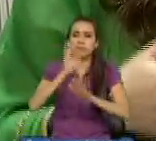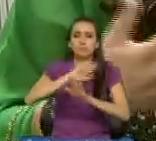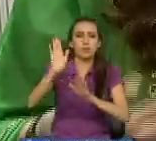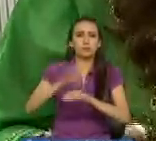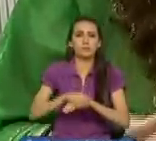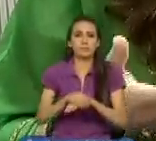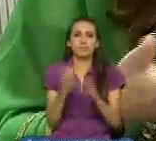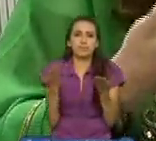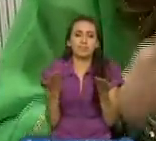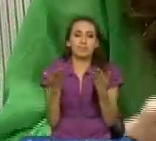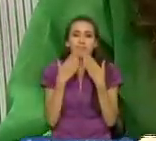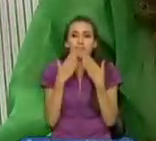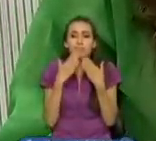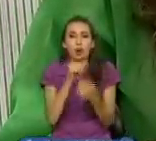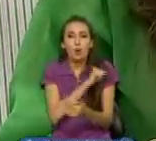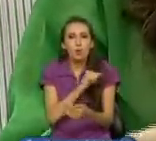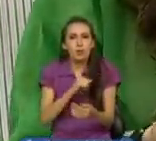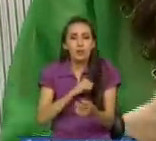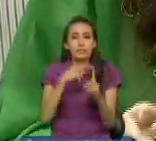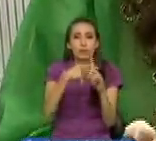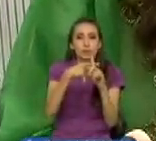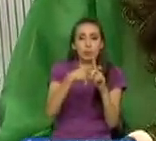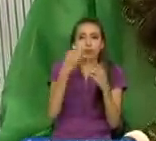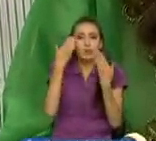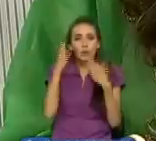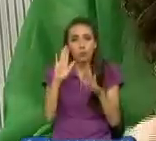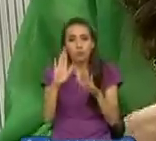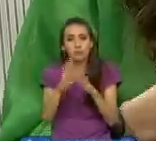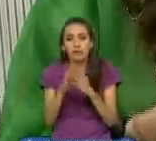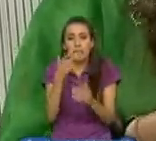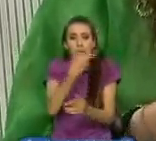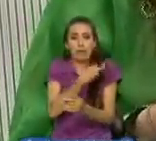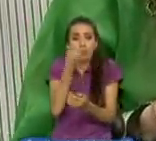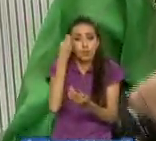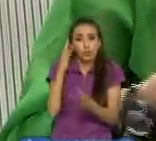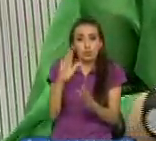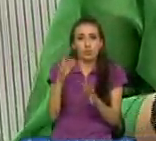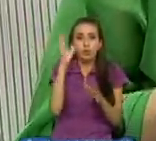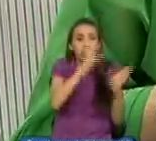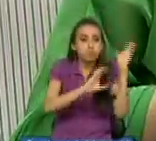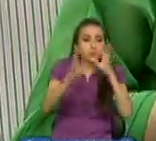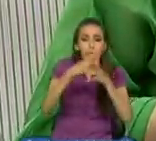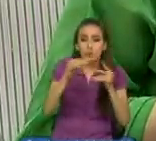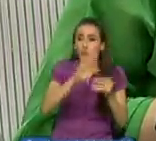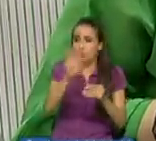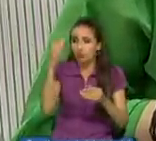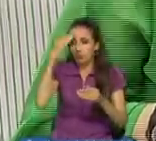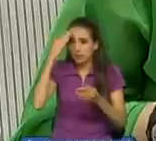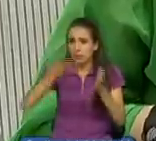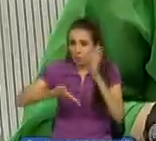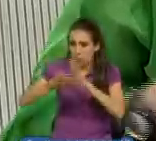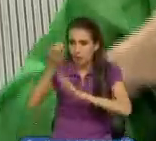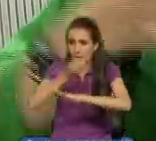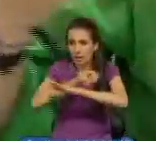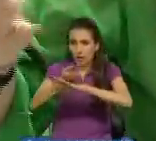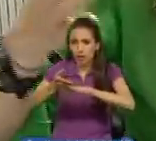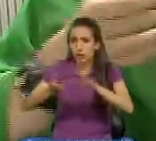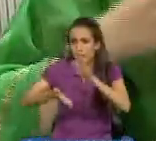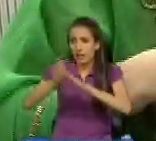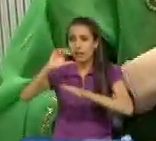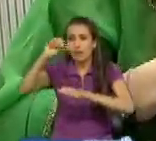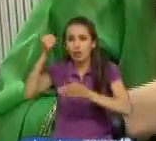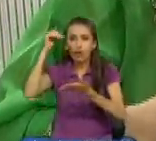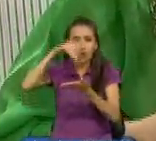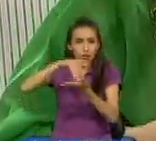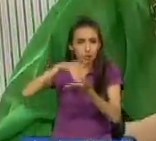de Incluso si no llega uno a tener la vacuna que no debe llegar a pasar buscar una solución sabe qué en el centro aquí a dos cuadras tengo la vacuna le voy a hacer